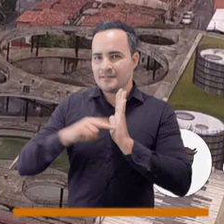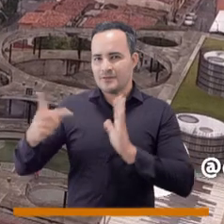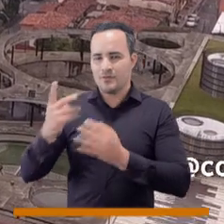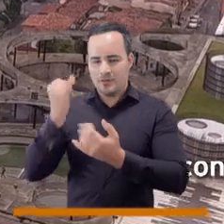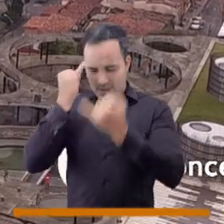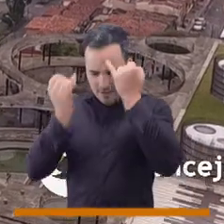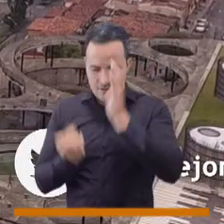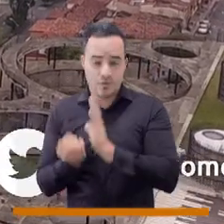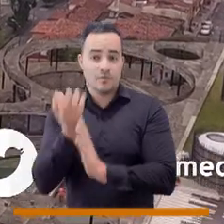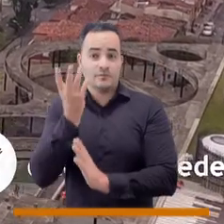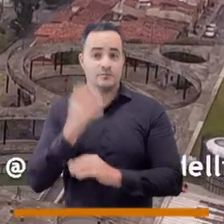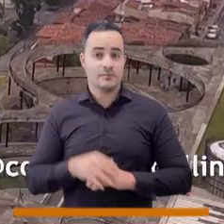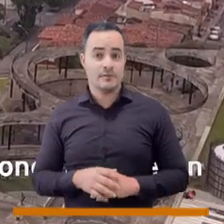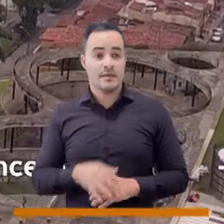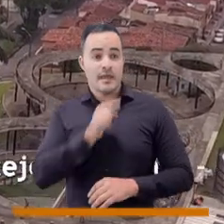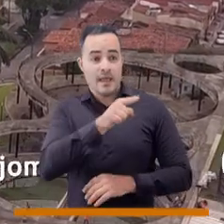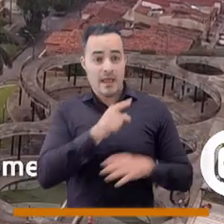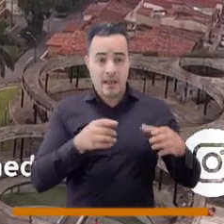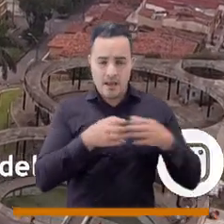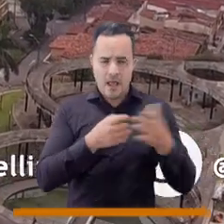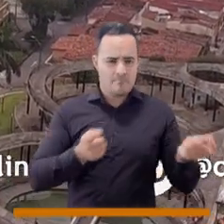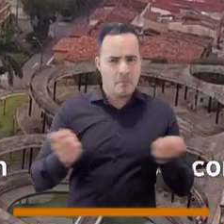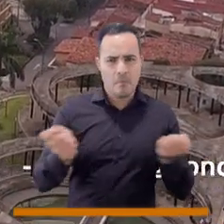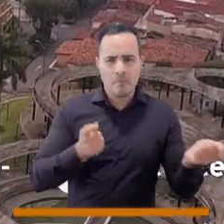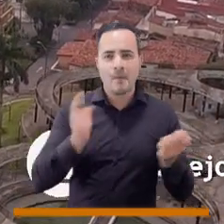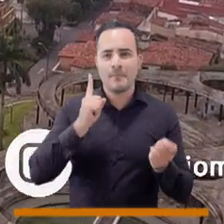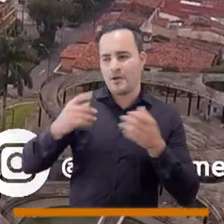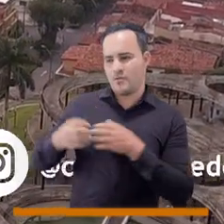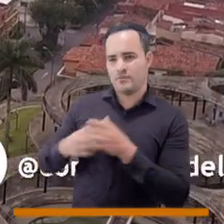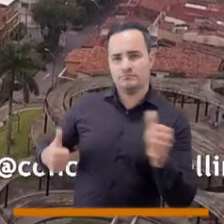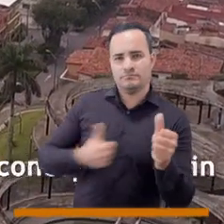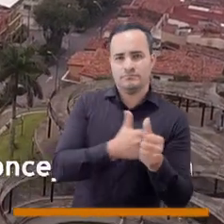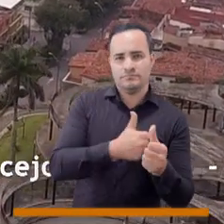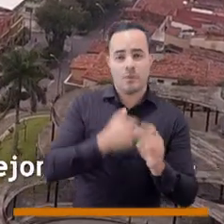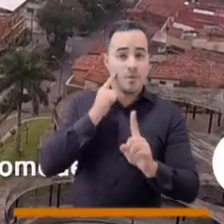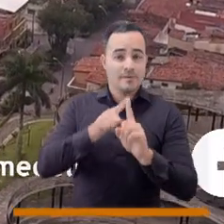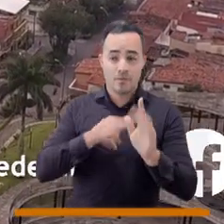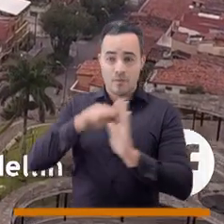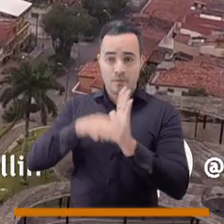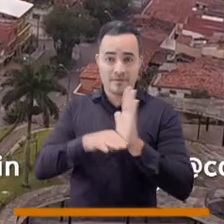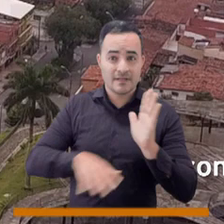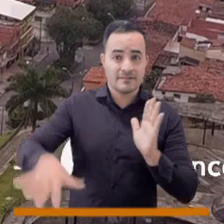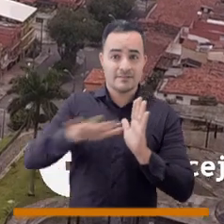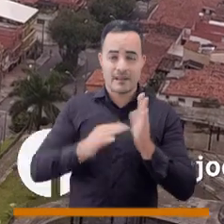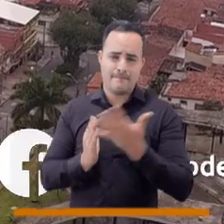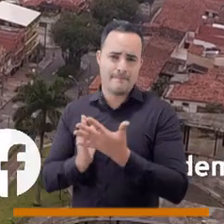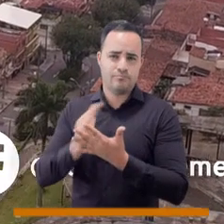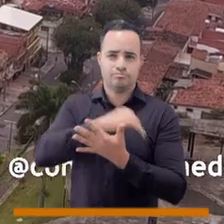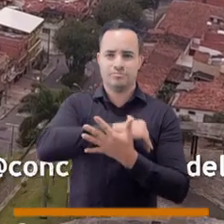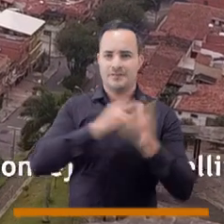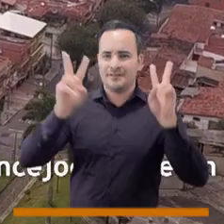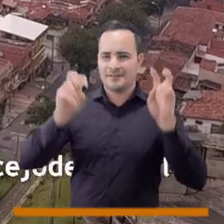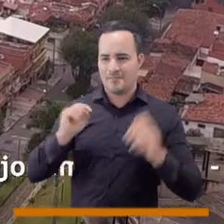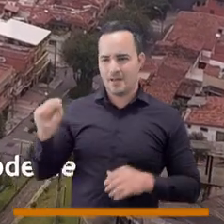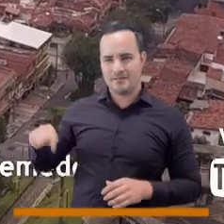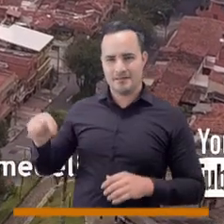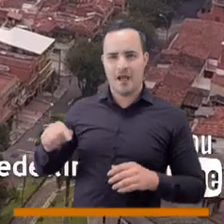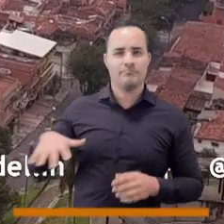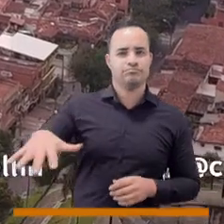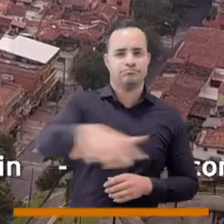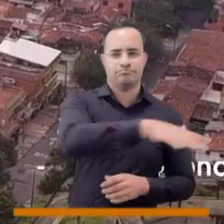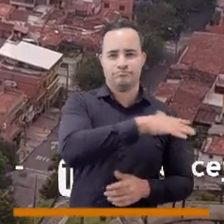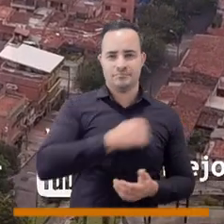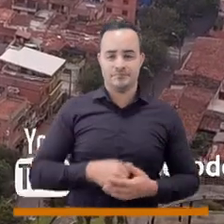un cuerpo asesor que va a direccionar todas las políticas públicas de la ciudad en ese sentido.